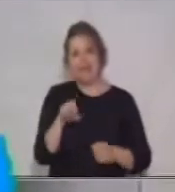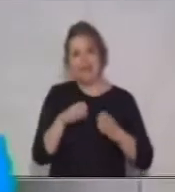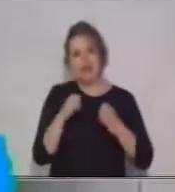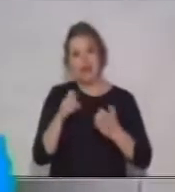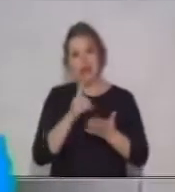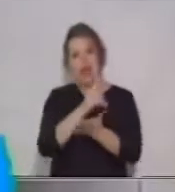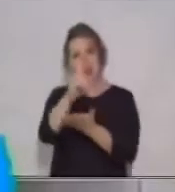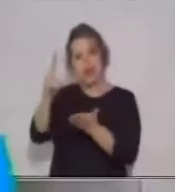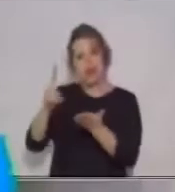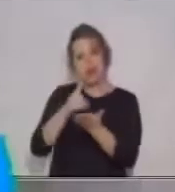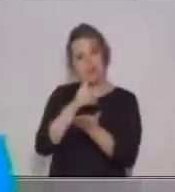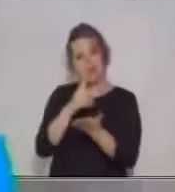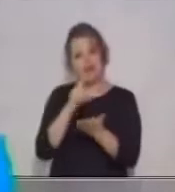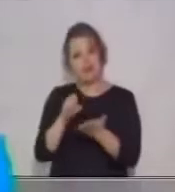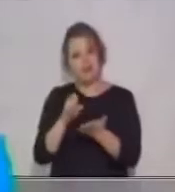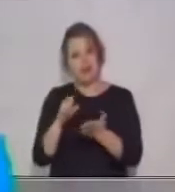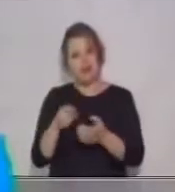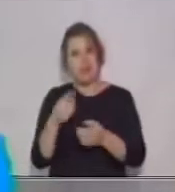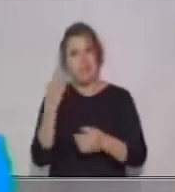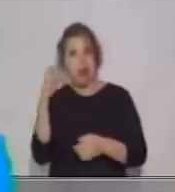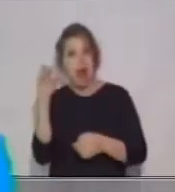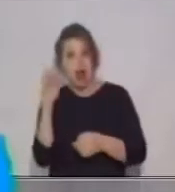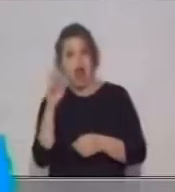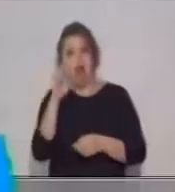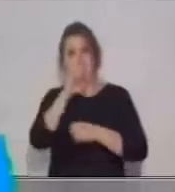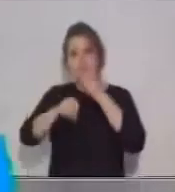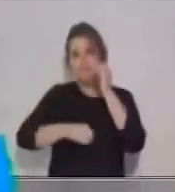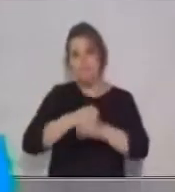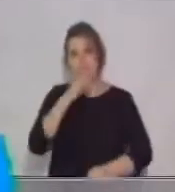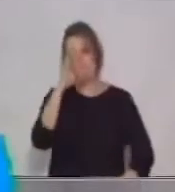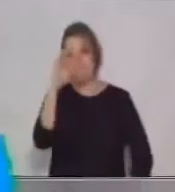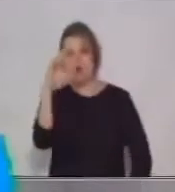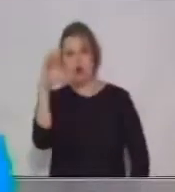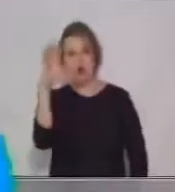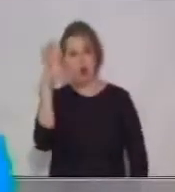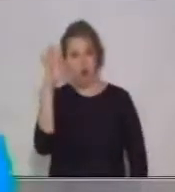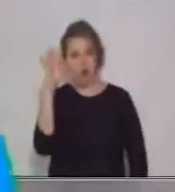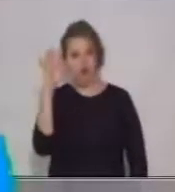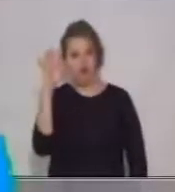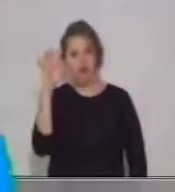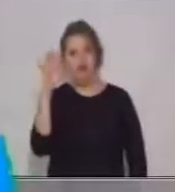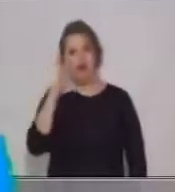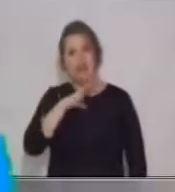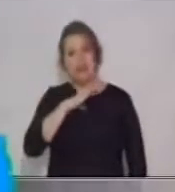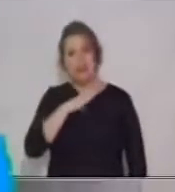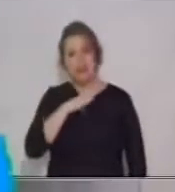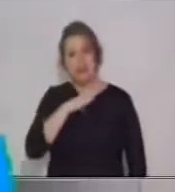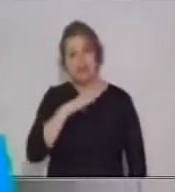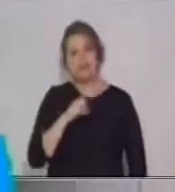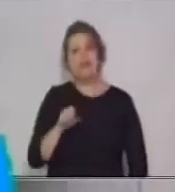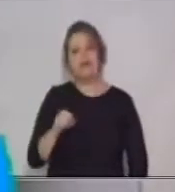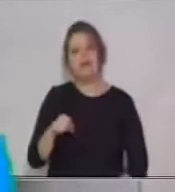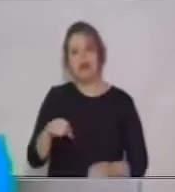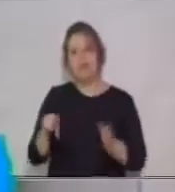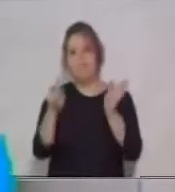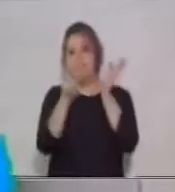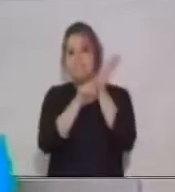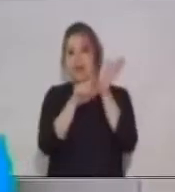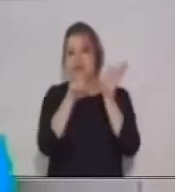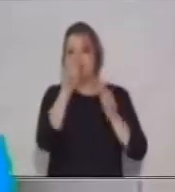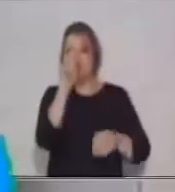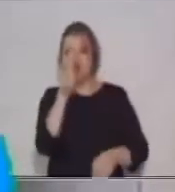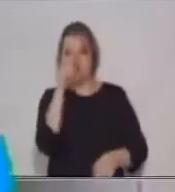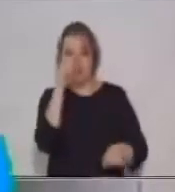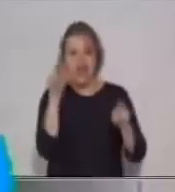directriz. Y para el foco, aquí vamos a tener el foco, va a tener coordenada menos 1